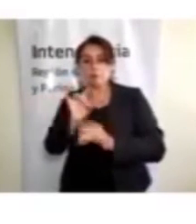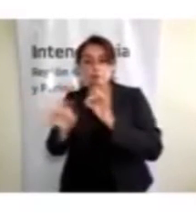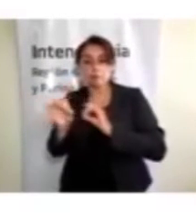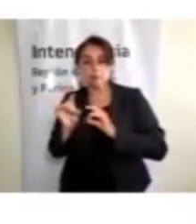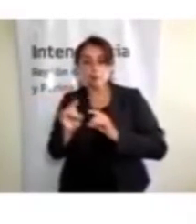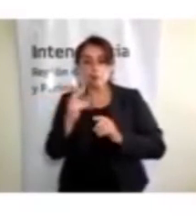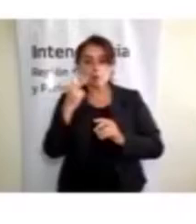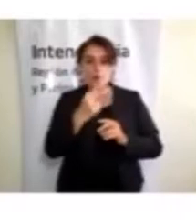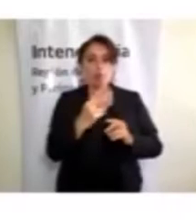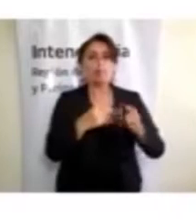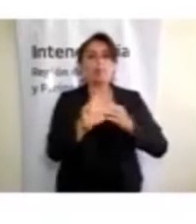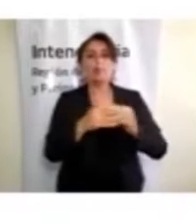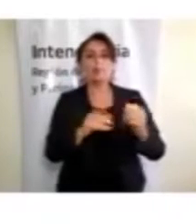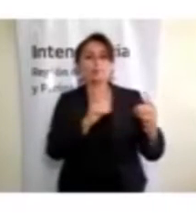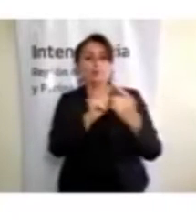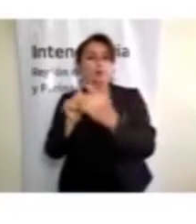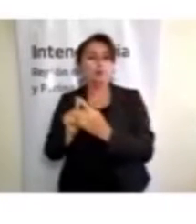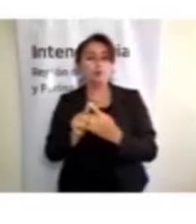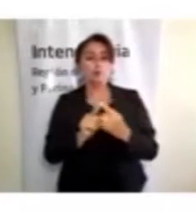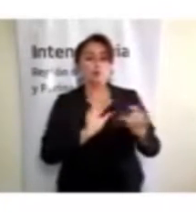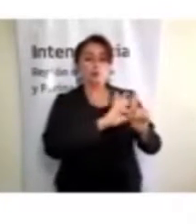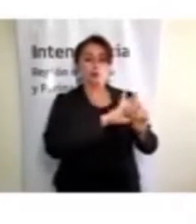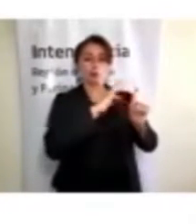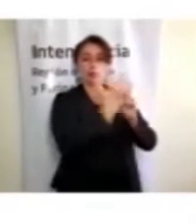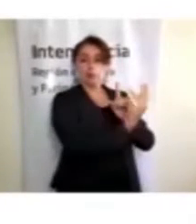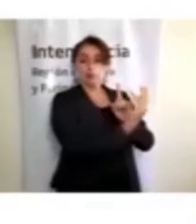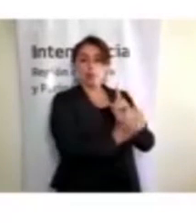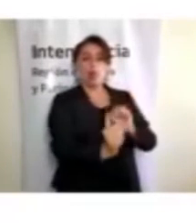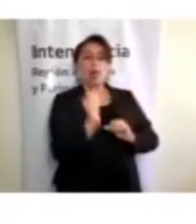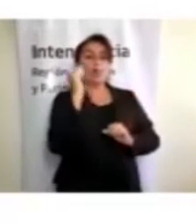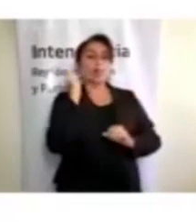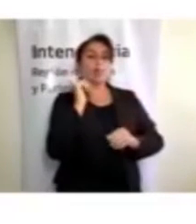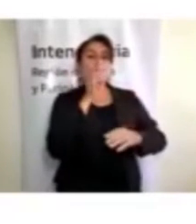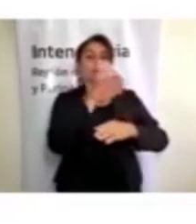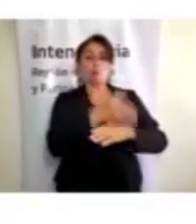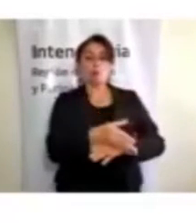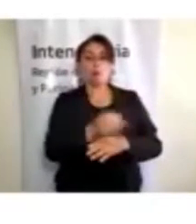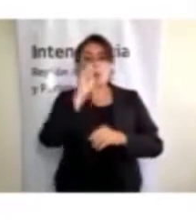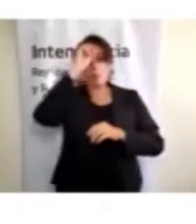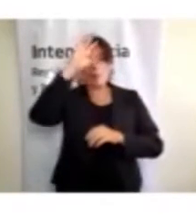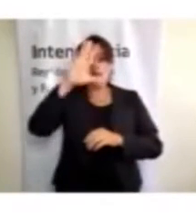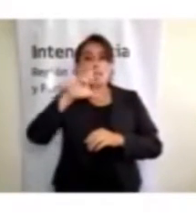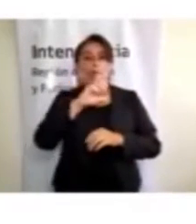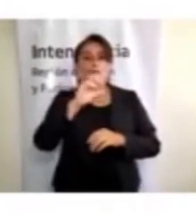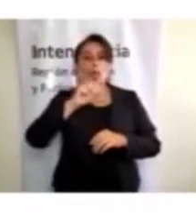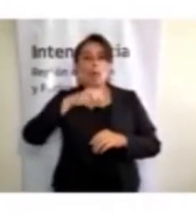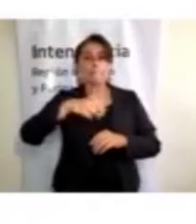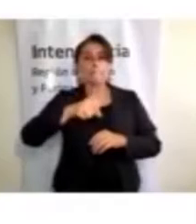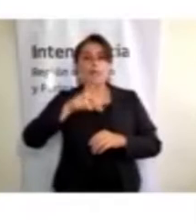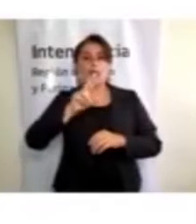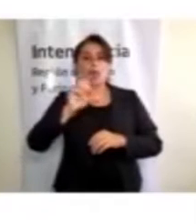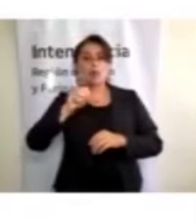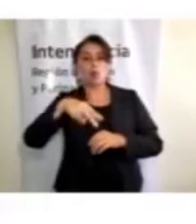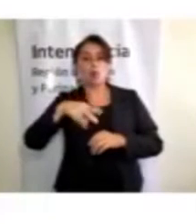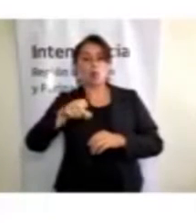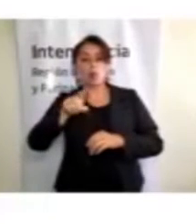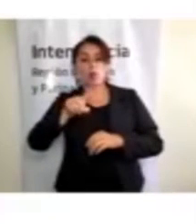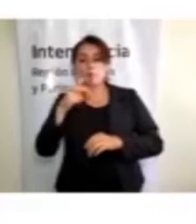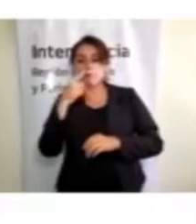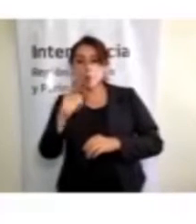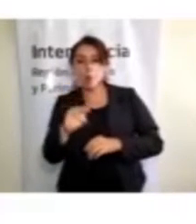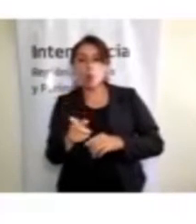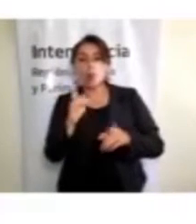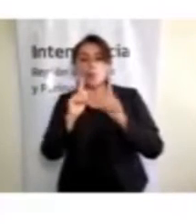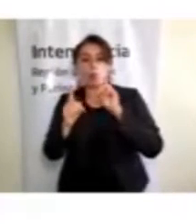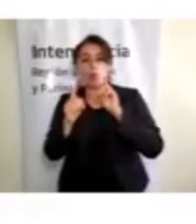Hemos tenido varios testeos masivos. Ayer fuimos a la minera, a Pampa Camarones, donde hicimos testeos también de manera